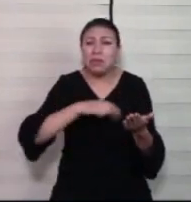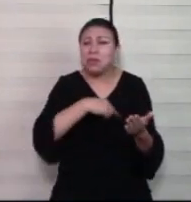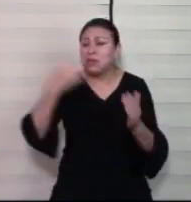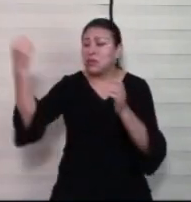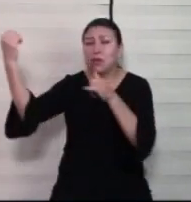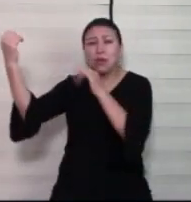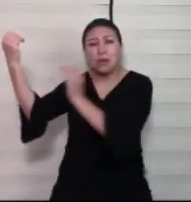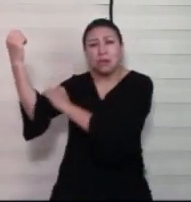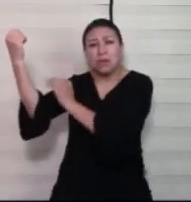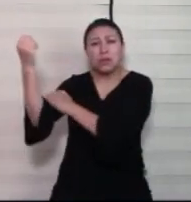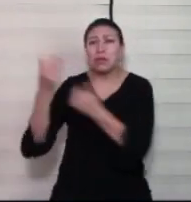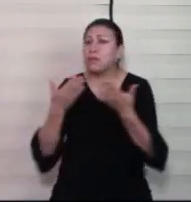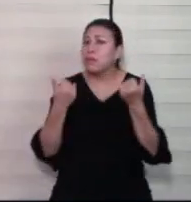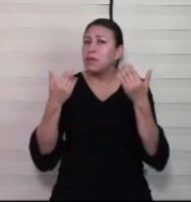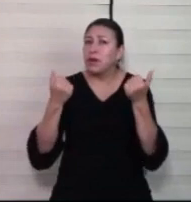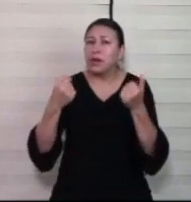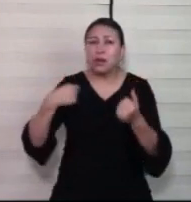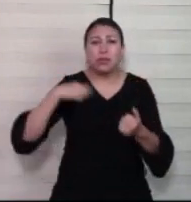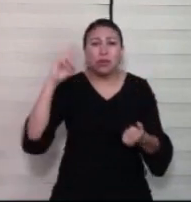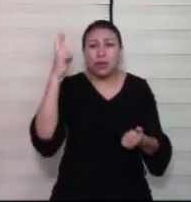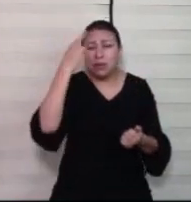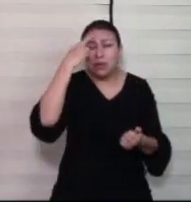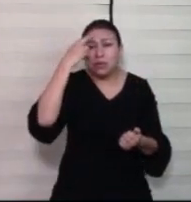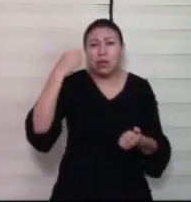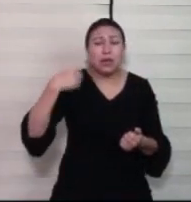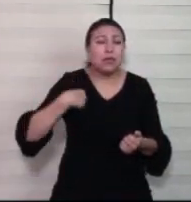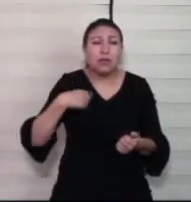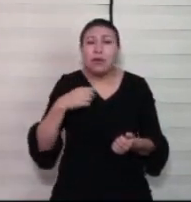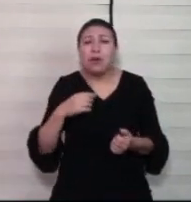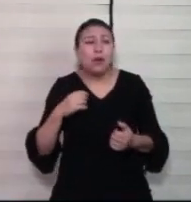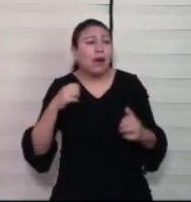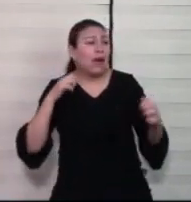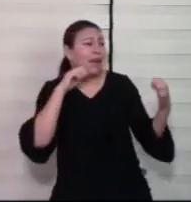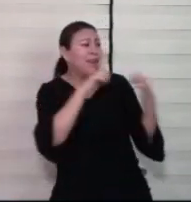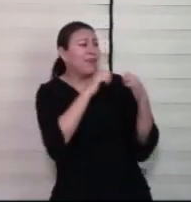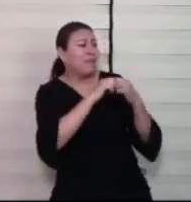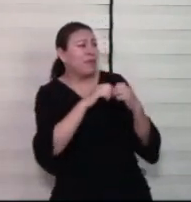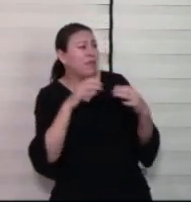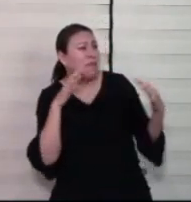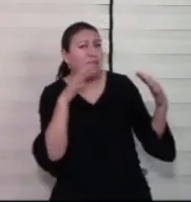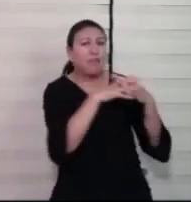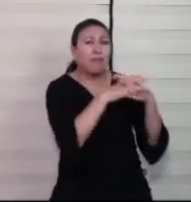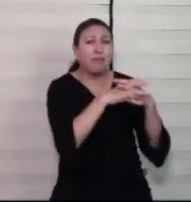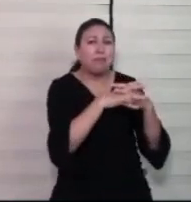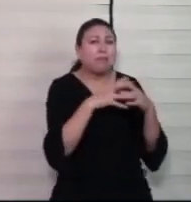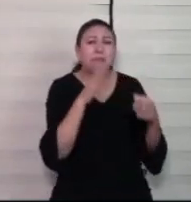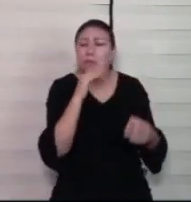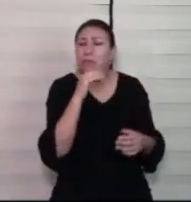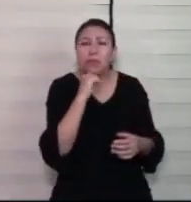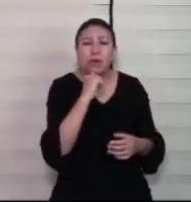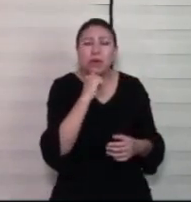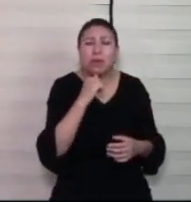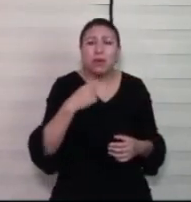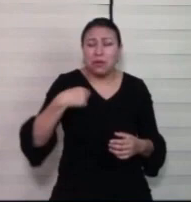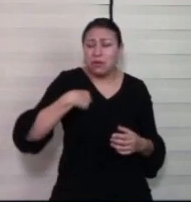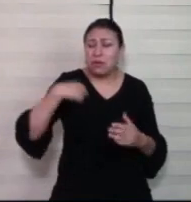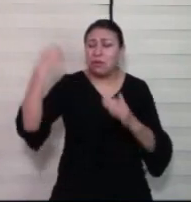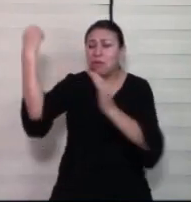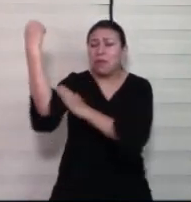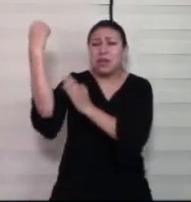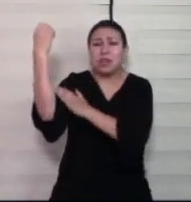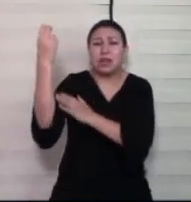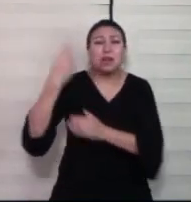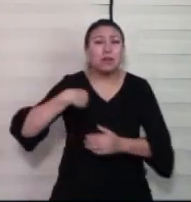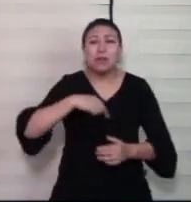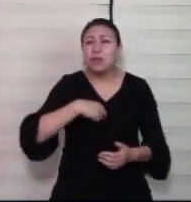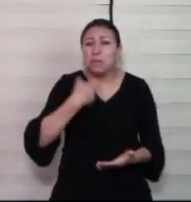fuerza. Reconozco que no hay manera de combatir a ese enemigo que viene. En nosotros no hay fuerza, no podemos pagar todo